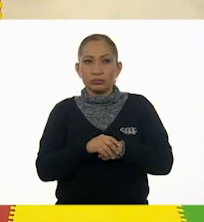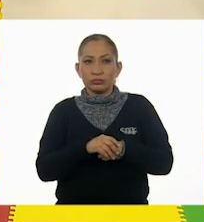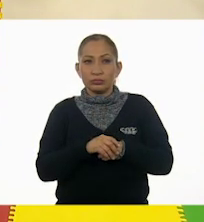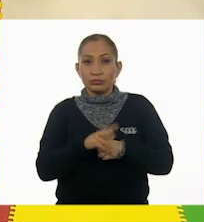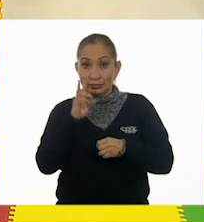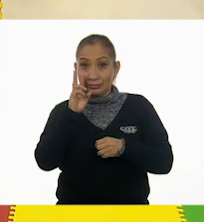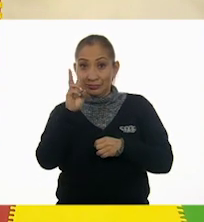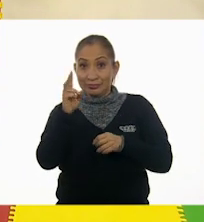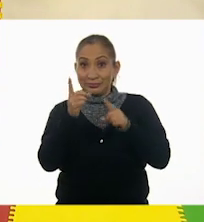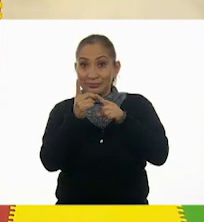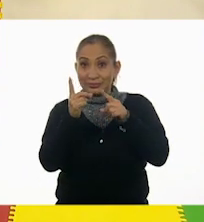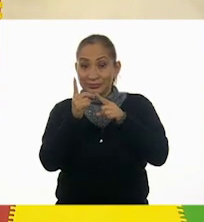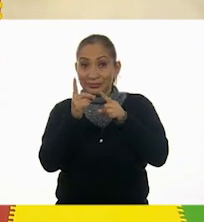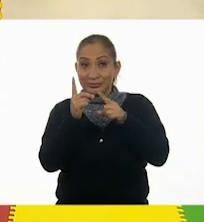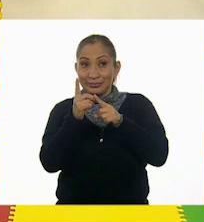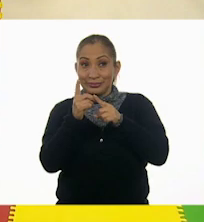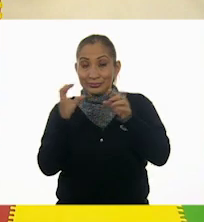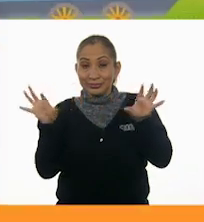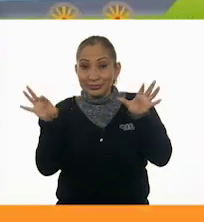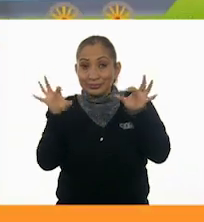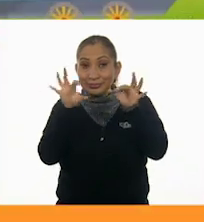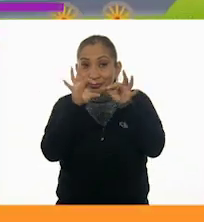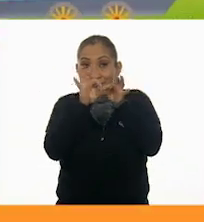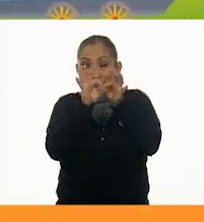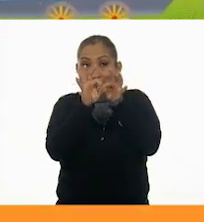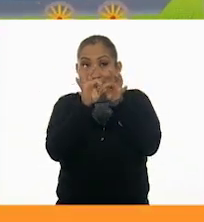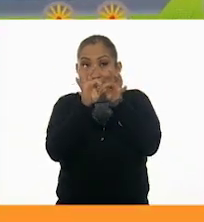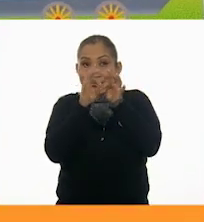¿Ya viste? ¡Ah, ya embonó!